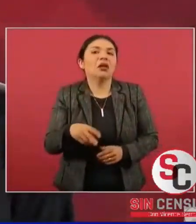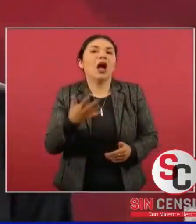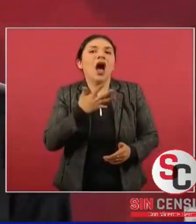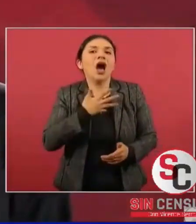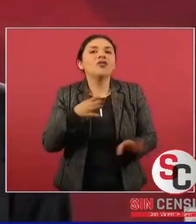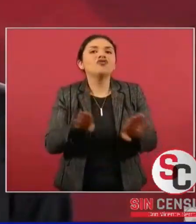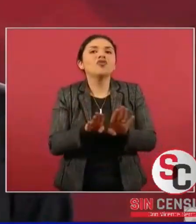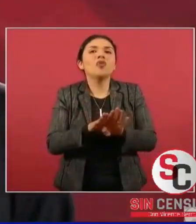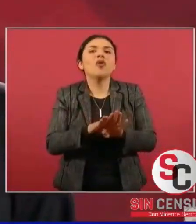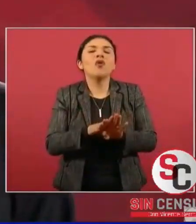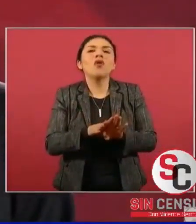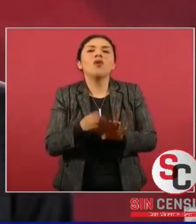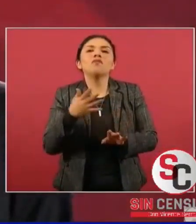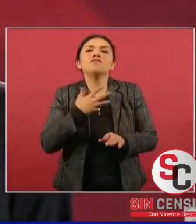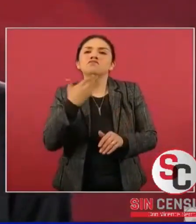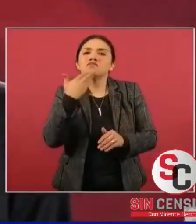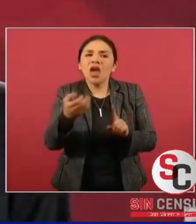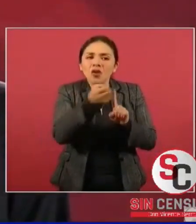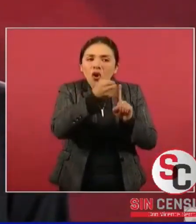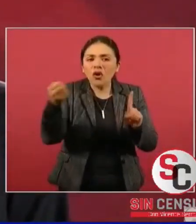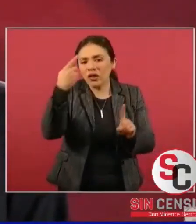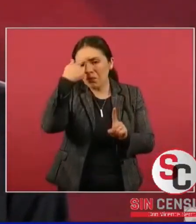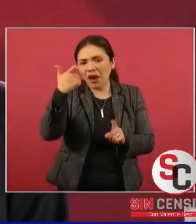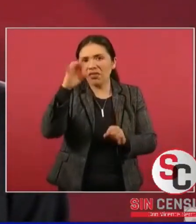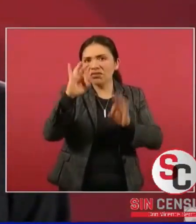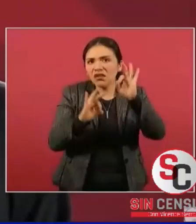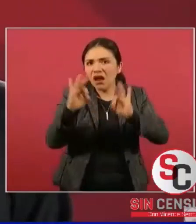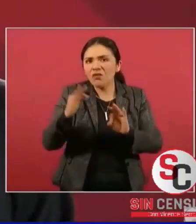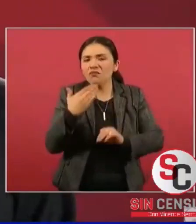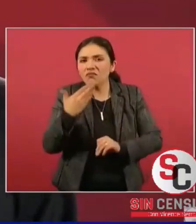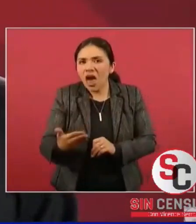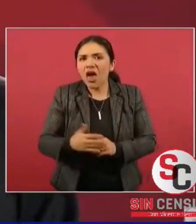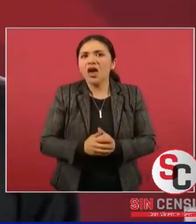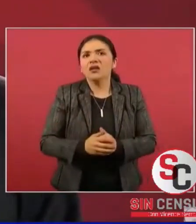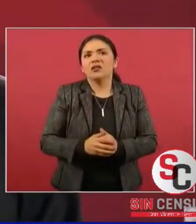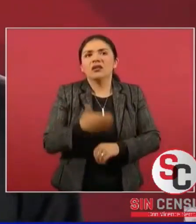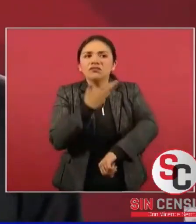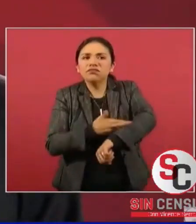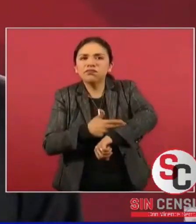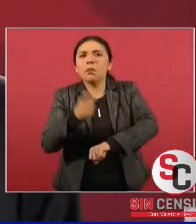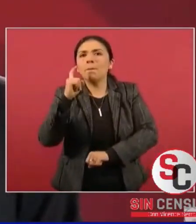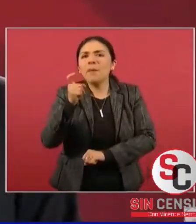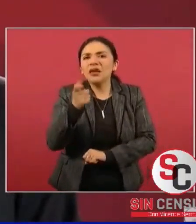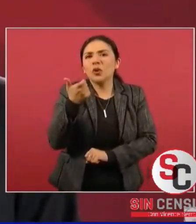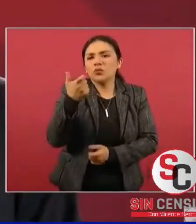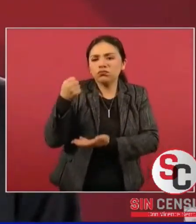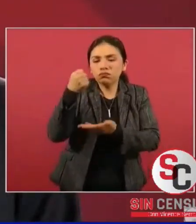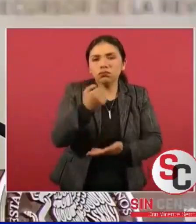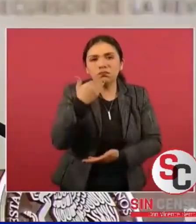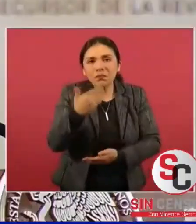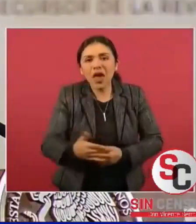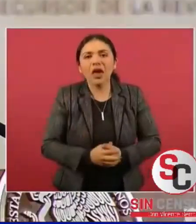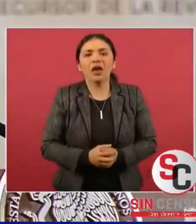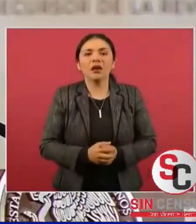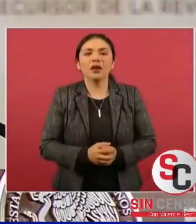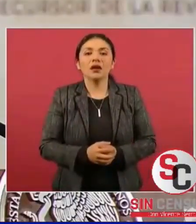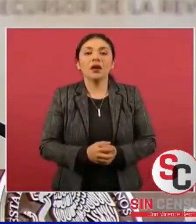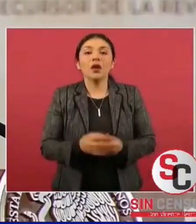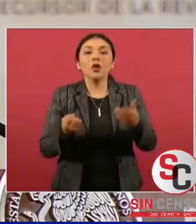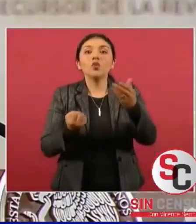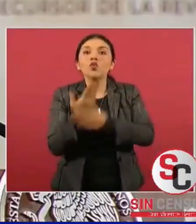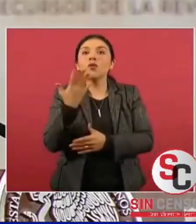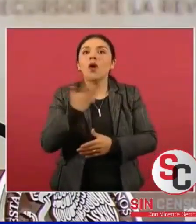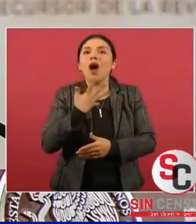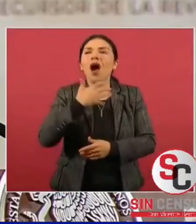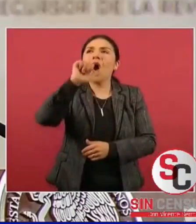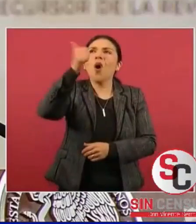creación de un grupo para realizar investigación exhaustiva de los hechos y ahora se anuncia la reapertura del